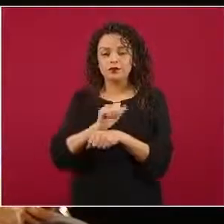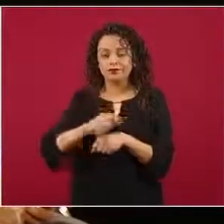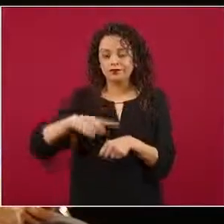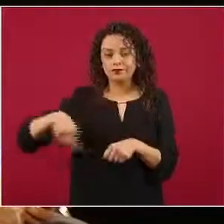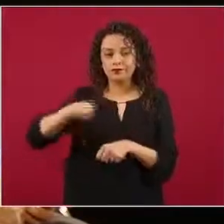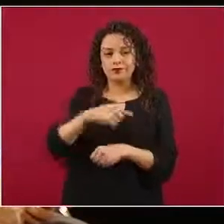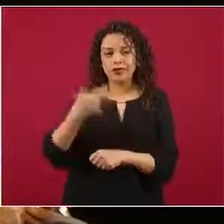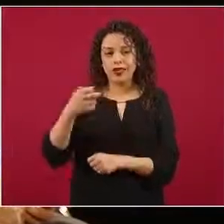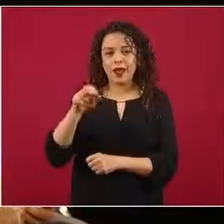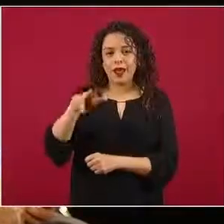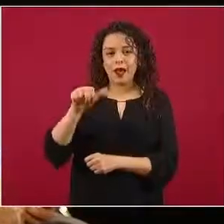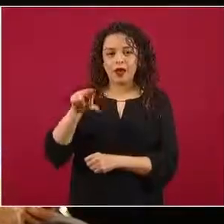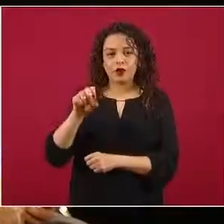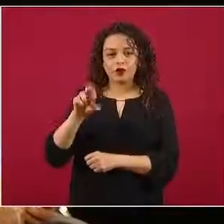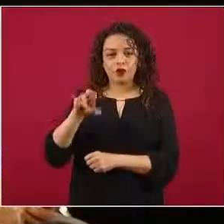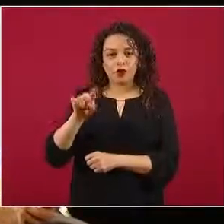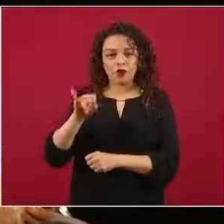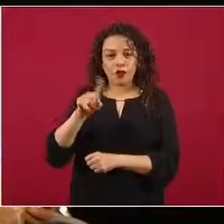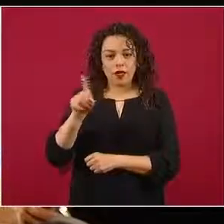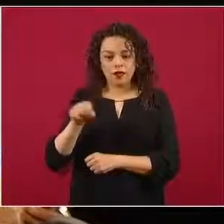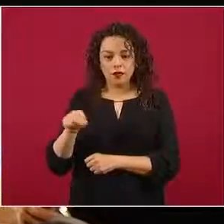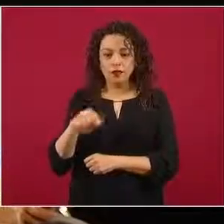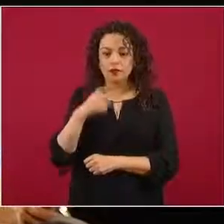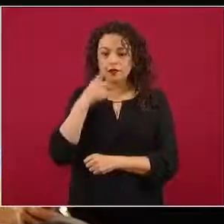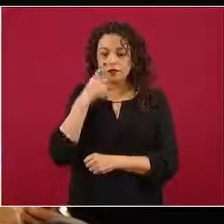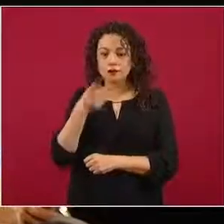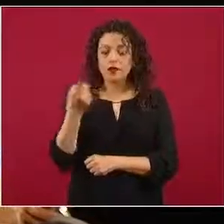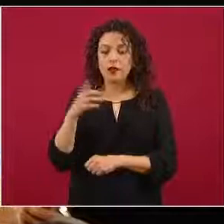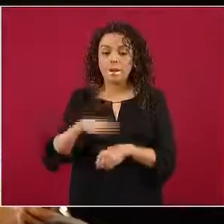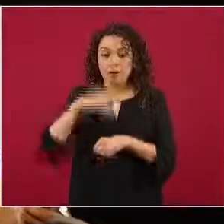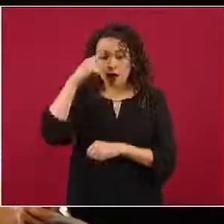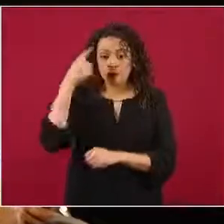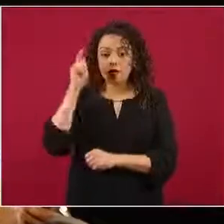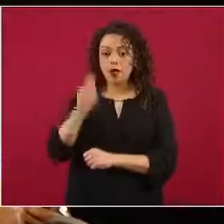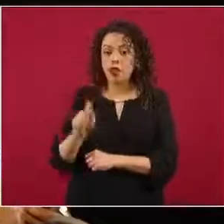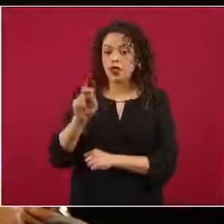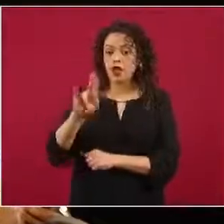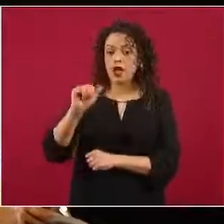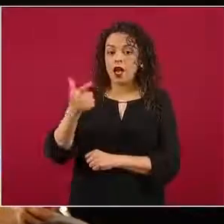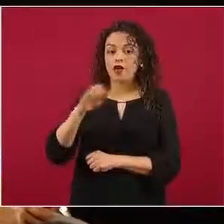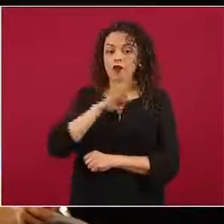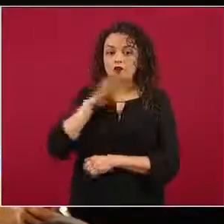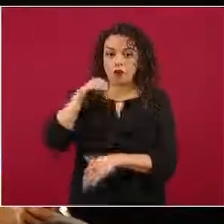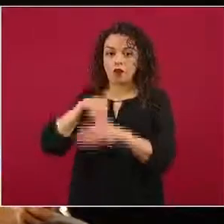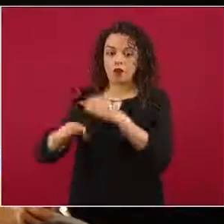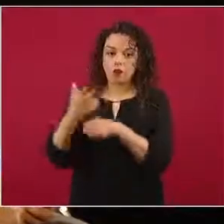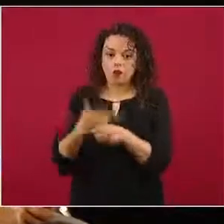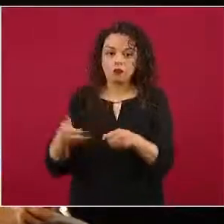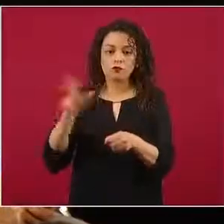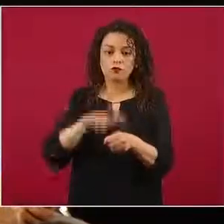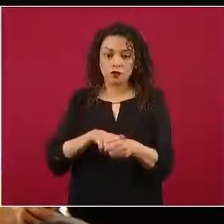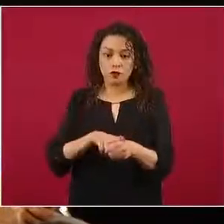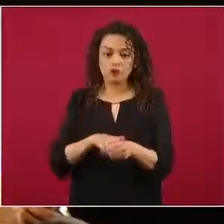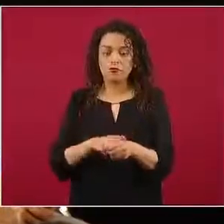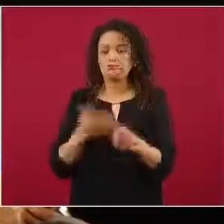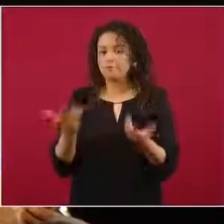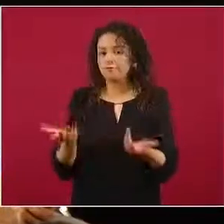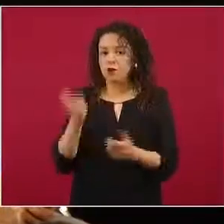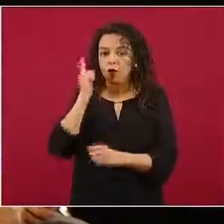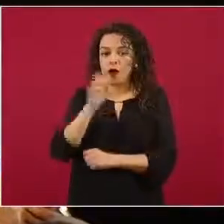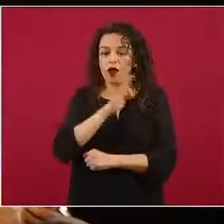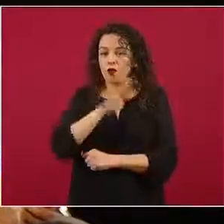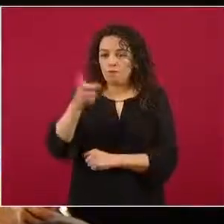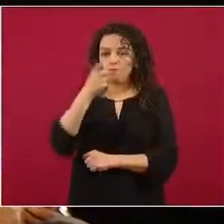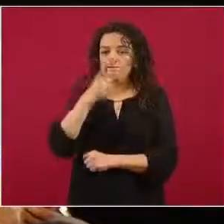tengan una baja saturación, porque es más fácil que en los triajes los dejen acceder, los dejen ingresar al hospital. Entonces, pues no sé si nos pudiera como comentar